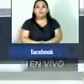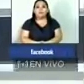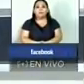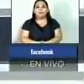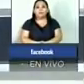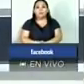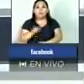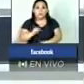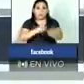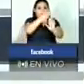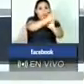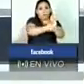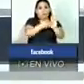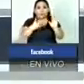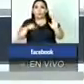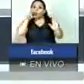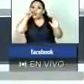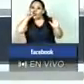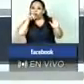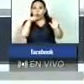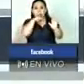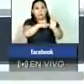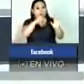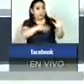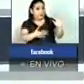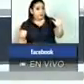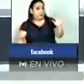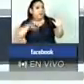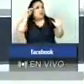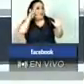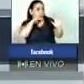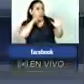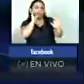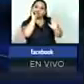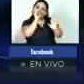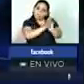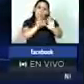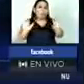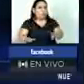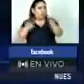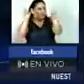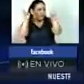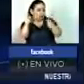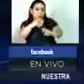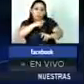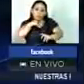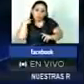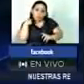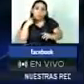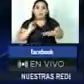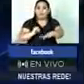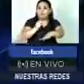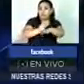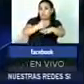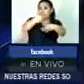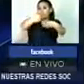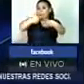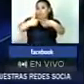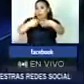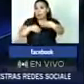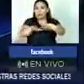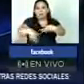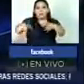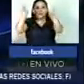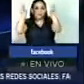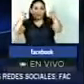Y en su cuenta de Twitter el presidente de la República, Nayib Bukele, se refirió nuevamente al repunte de homicidios y las medidas que están implementando en el sistema